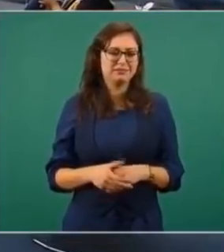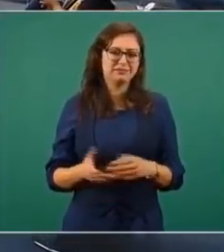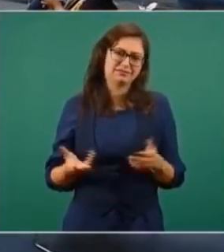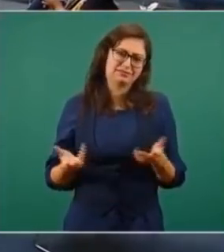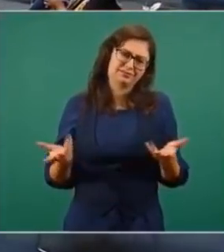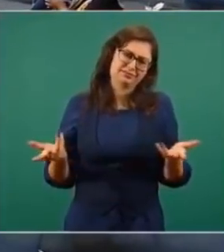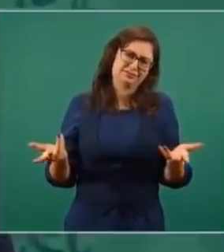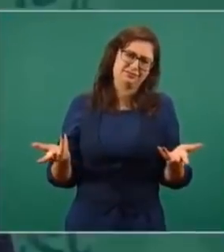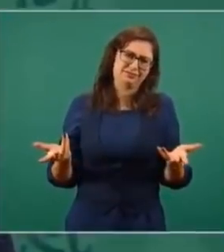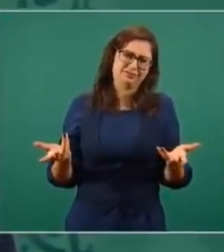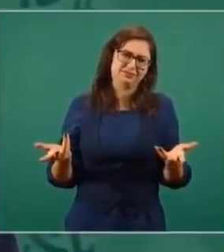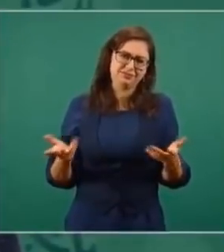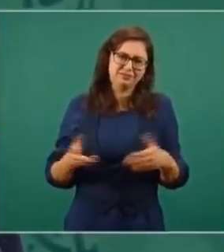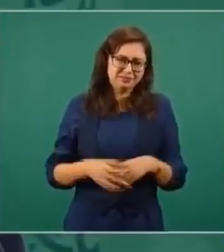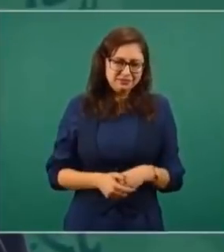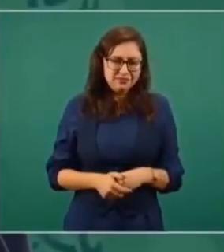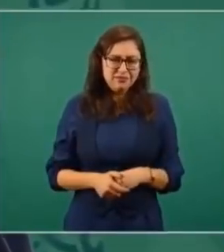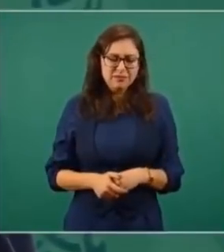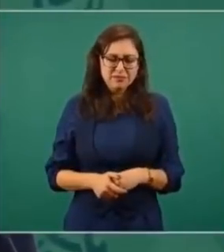Todavía no